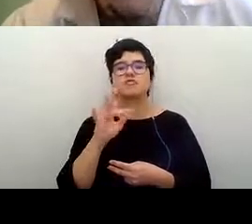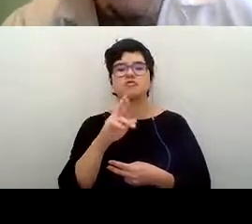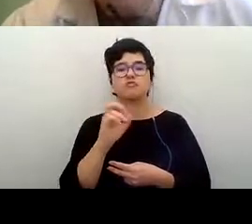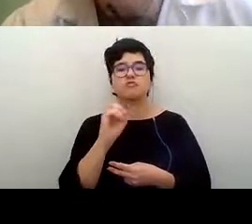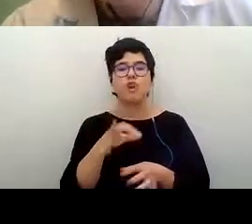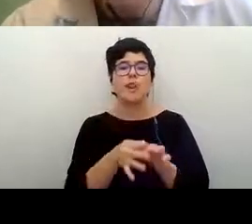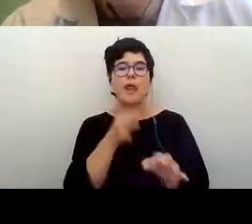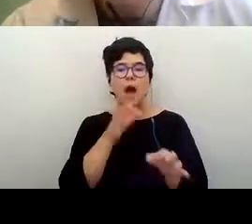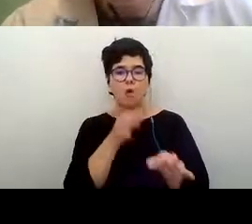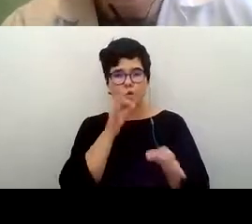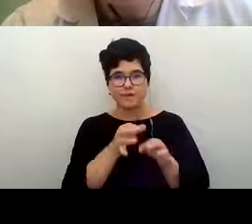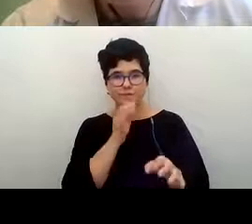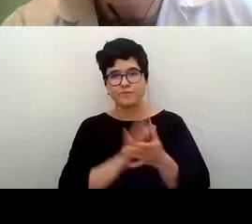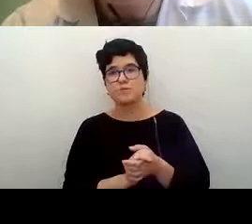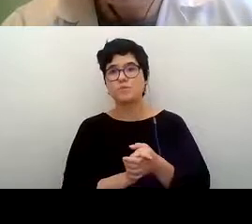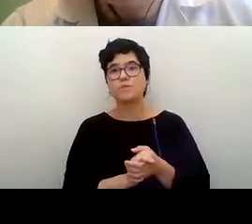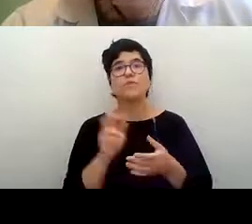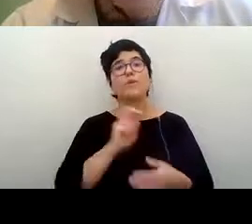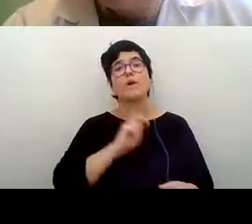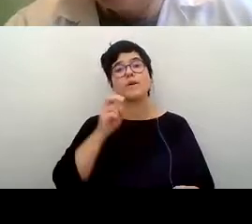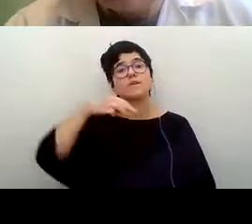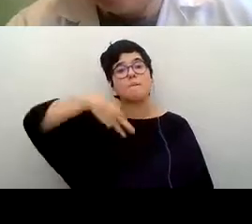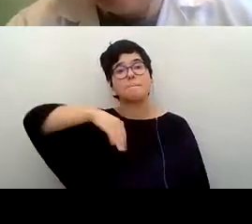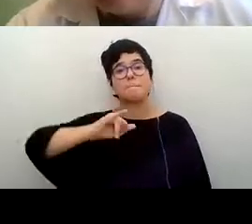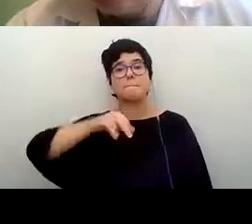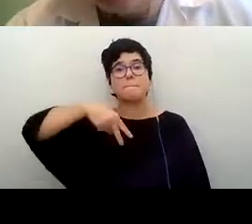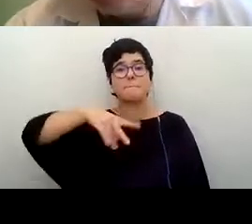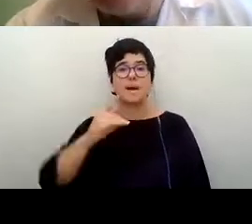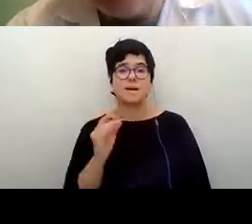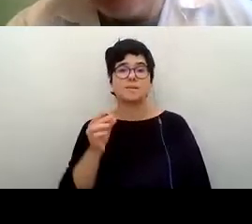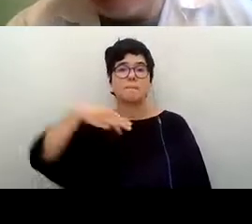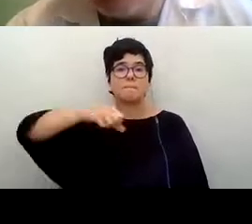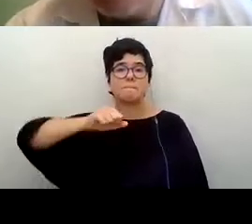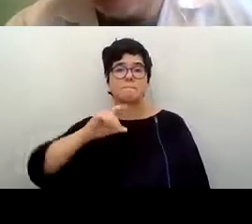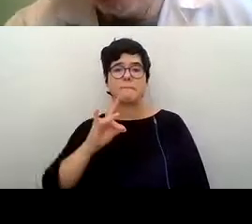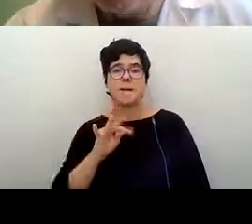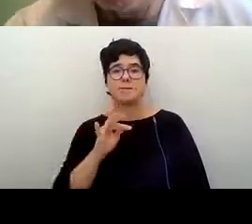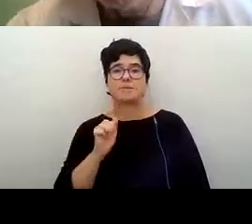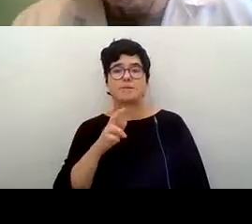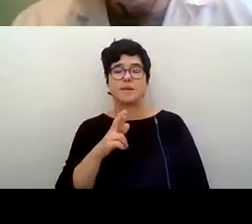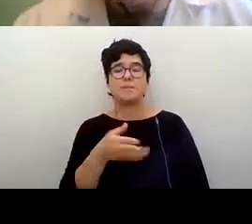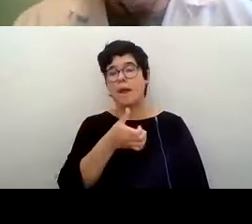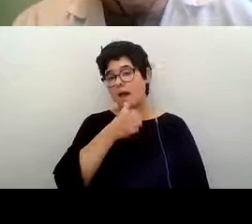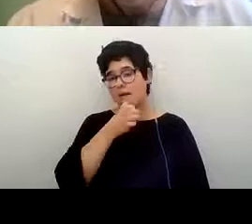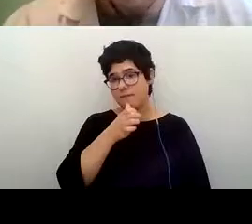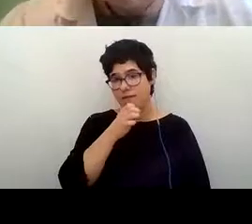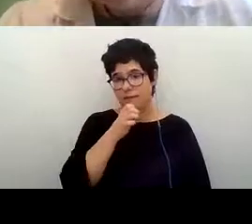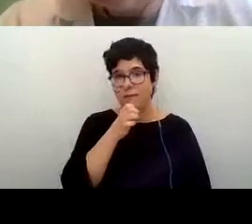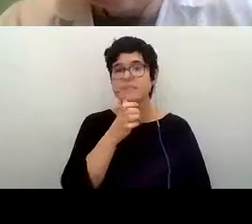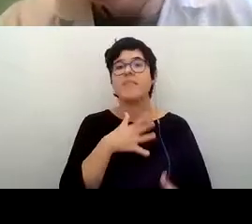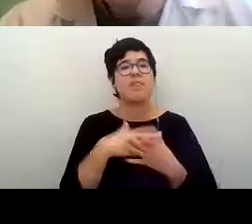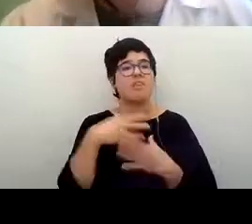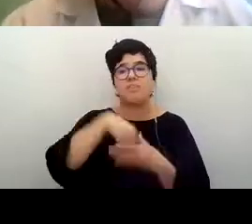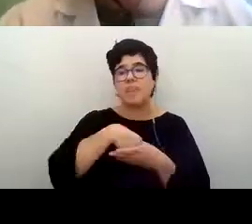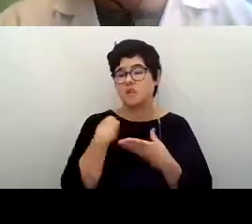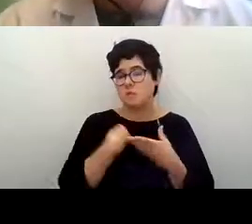Entre los MindMaster bebibles tenemos, los elementos son fundamentalmente los mismos, es decir, los componentes son fundamentalmente